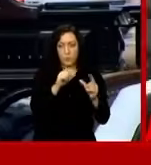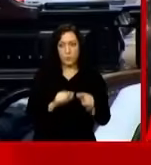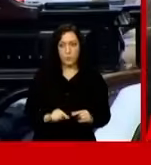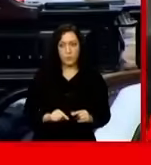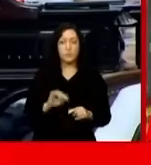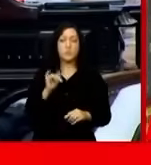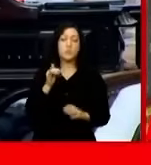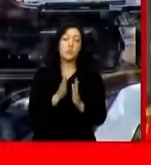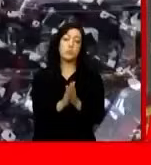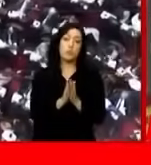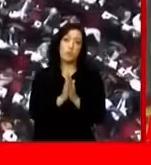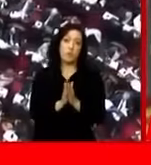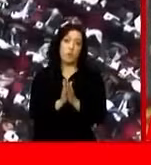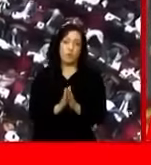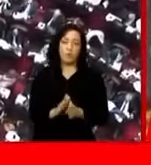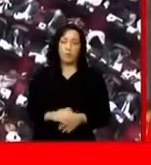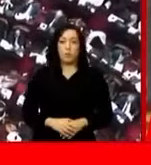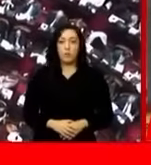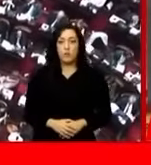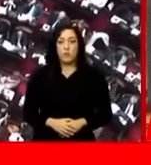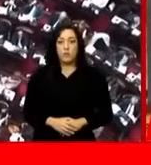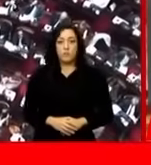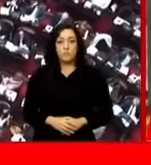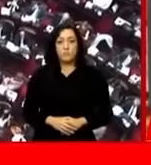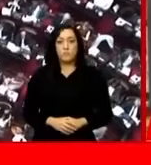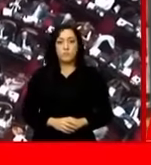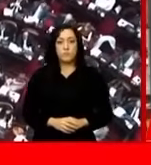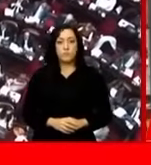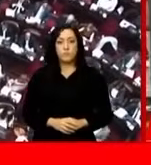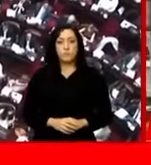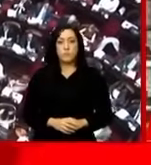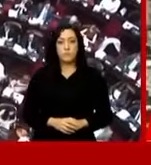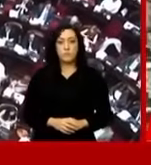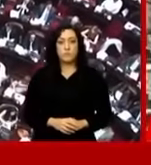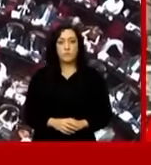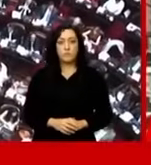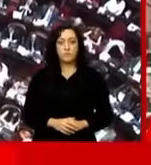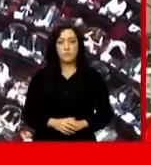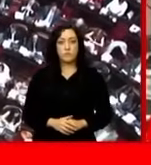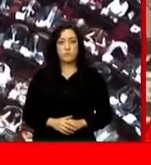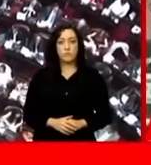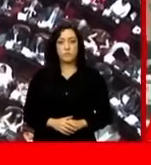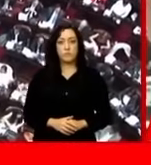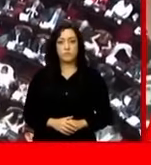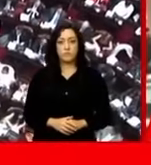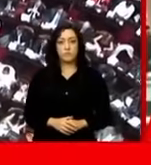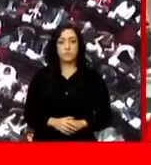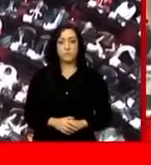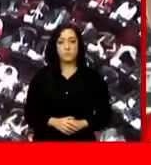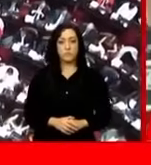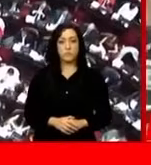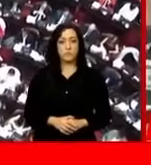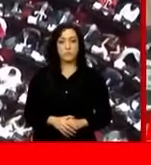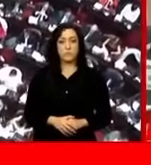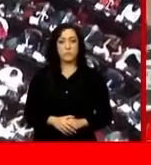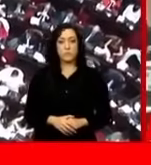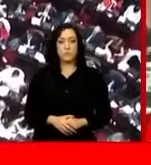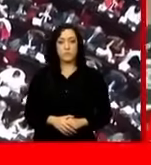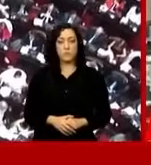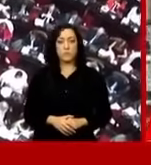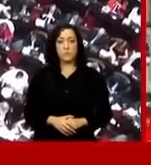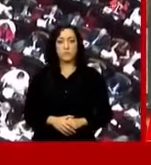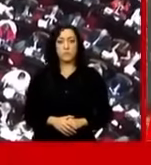del 2%, un crawling peg, mini devaluaciones del orden del 2%, cuando hay sectores que ya están advirtiéndoles de un atraso